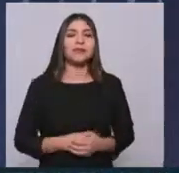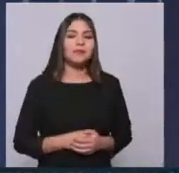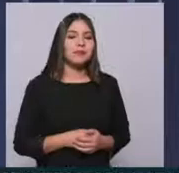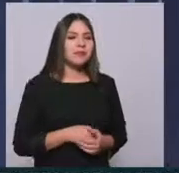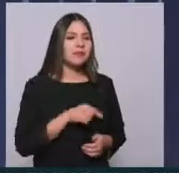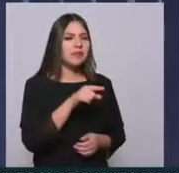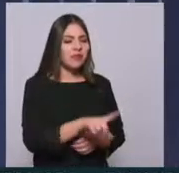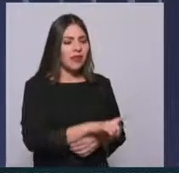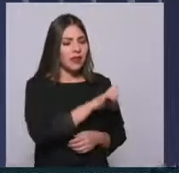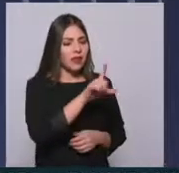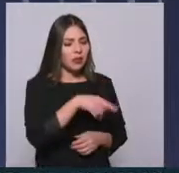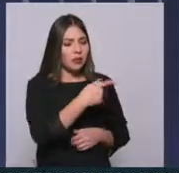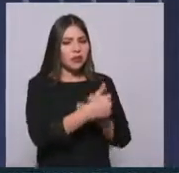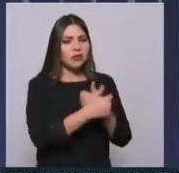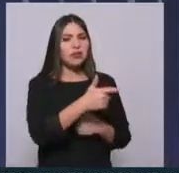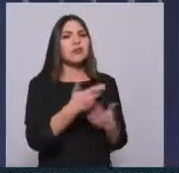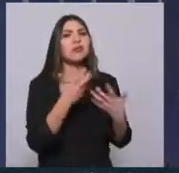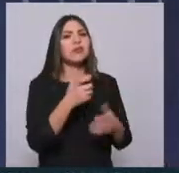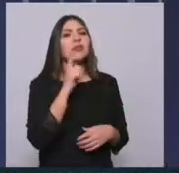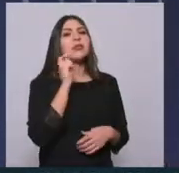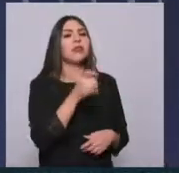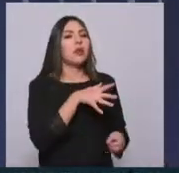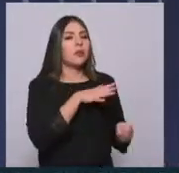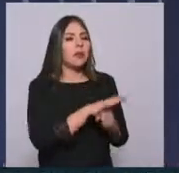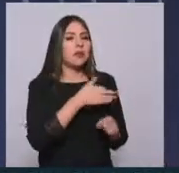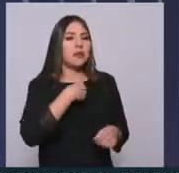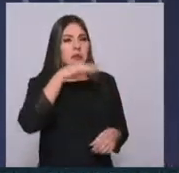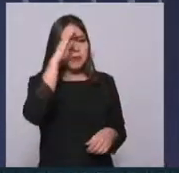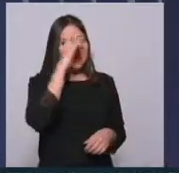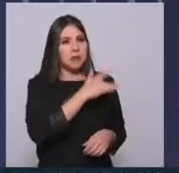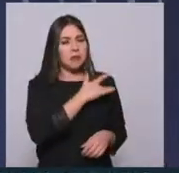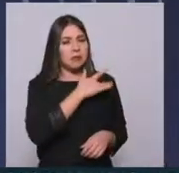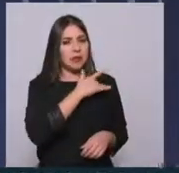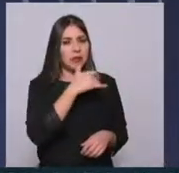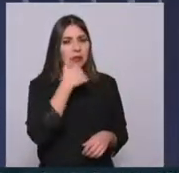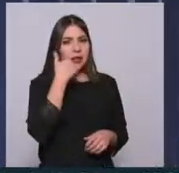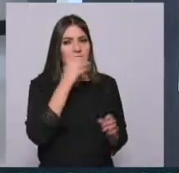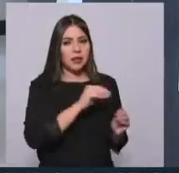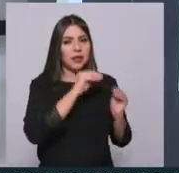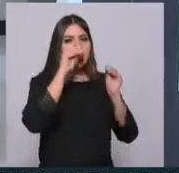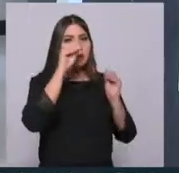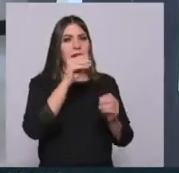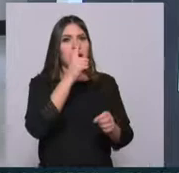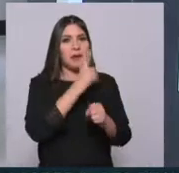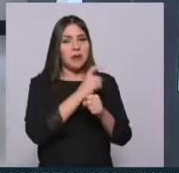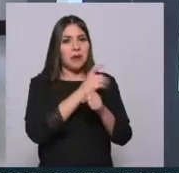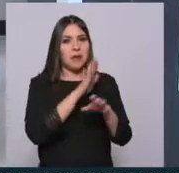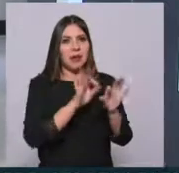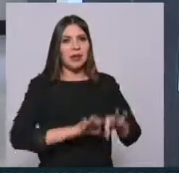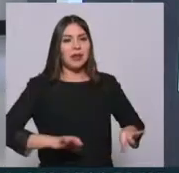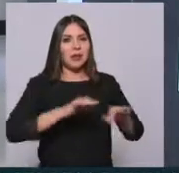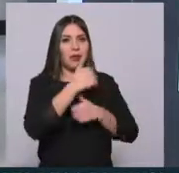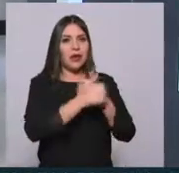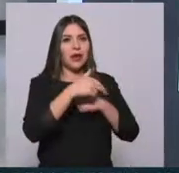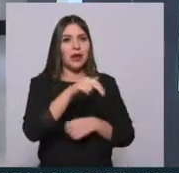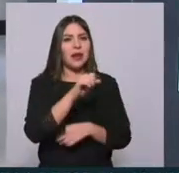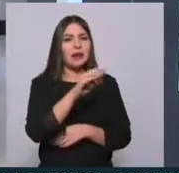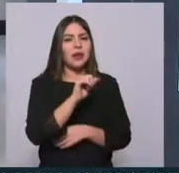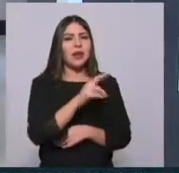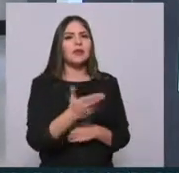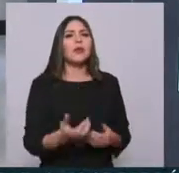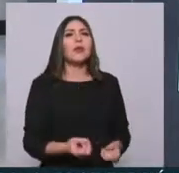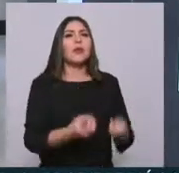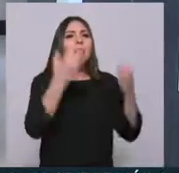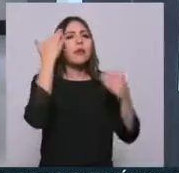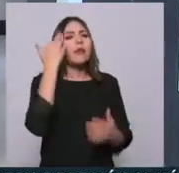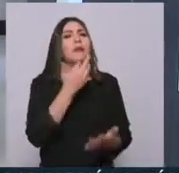¿cuál es el propósito? Me imagino es llegar a la estelar de NASCAR. ¿Cuánto tiempo tiene que pasar? ¿Cuáles